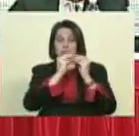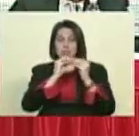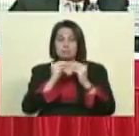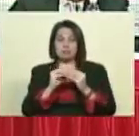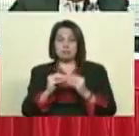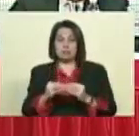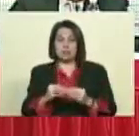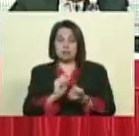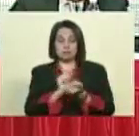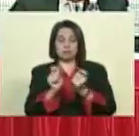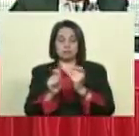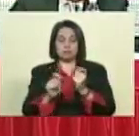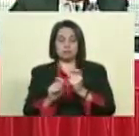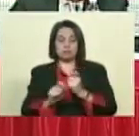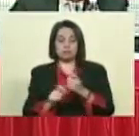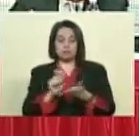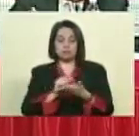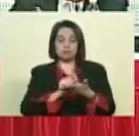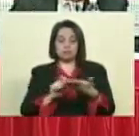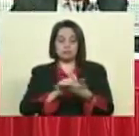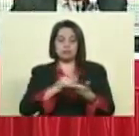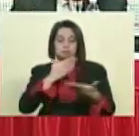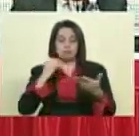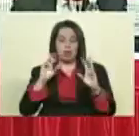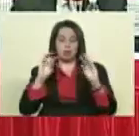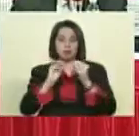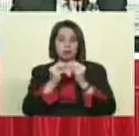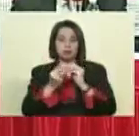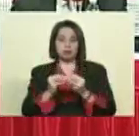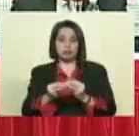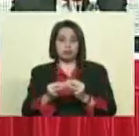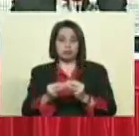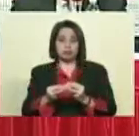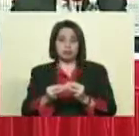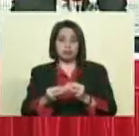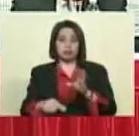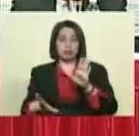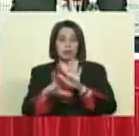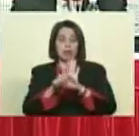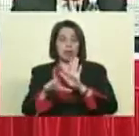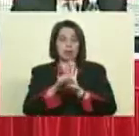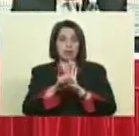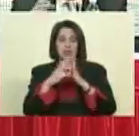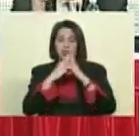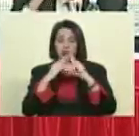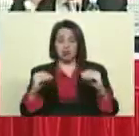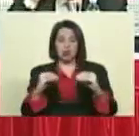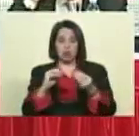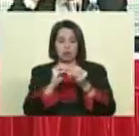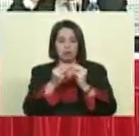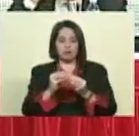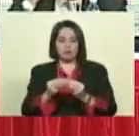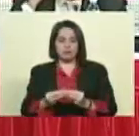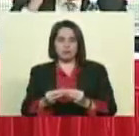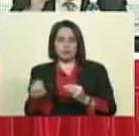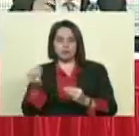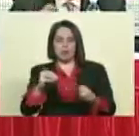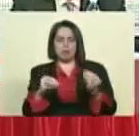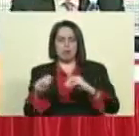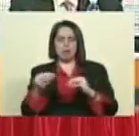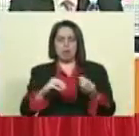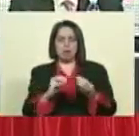leyes. Afortunadamente tenemos la Asamblea Nacional Constituyente. Y yo quiero que esta comisión